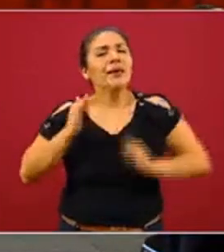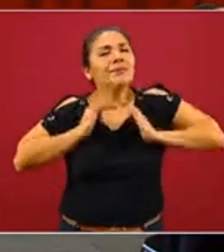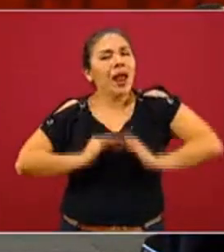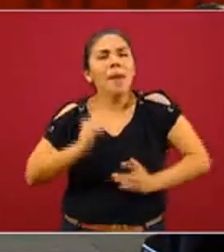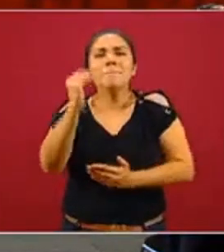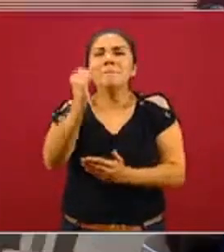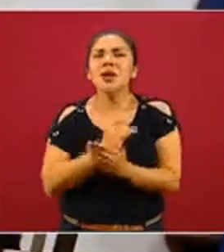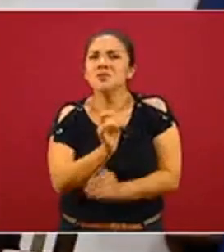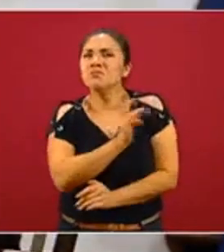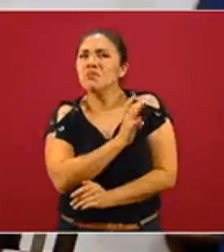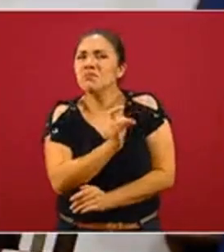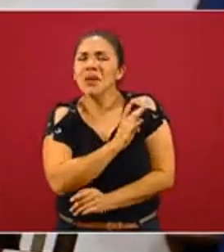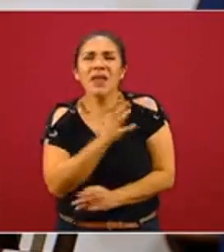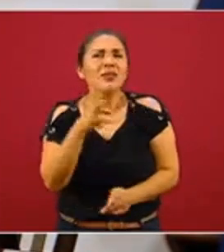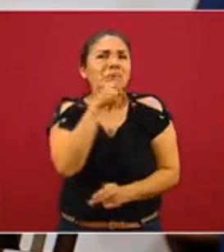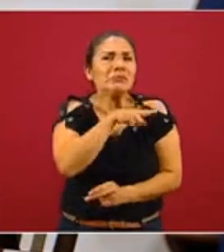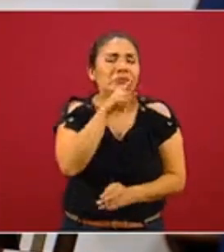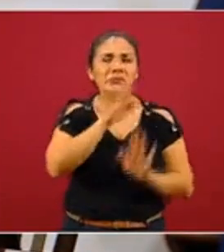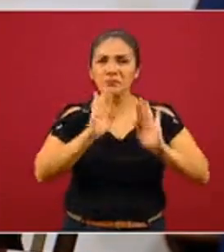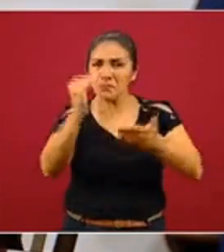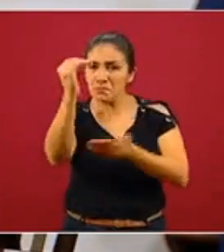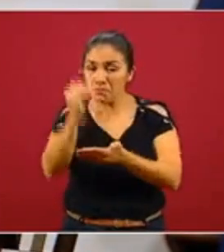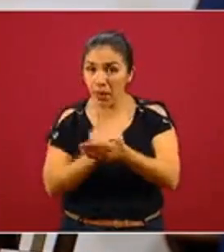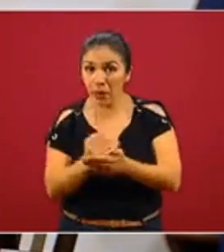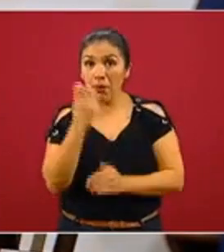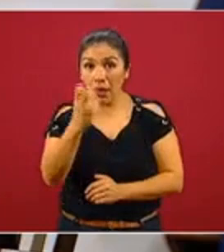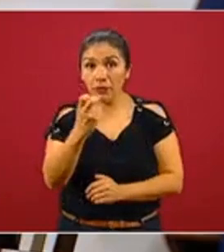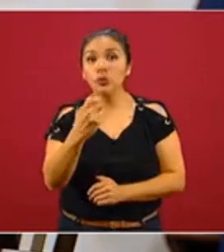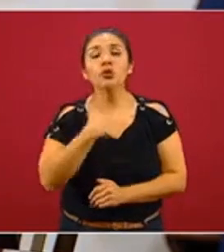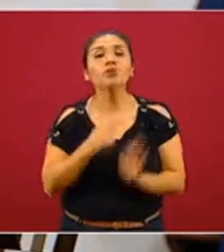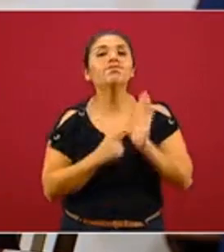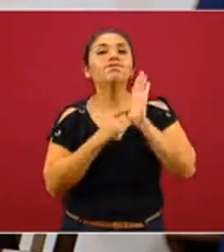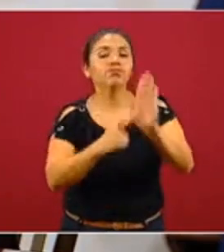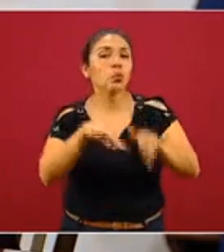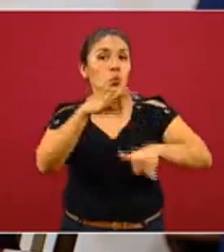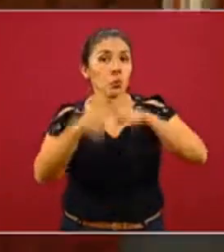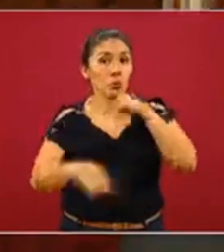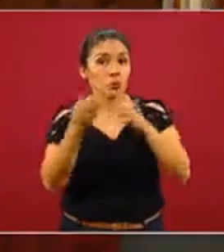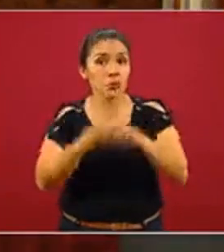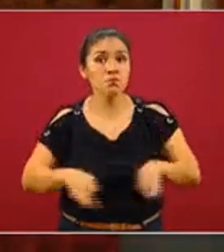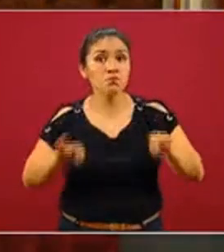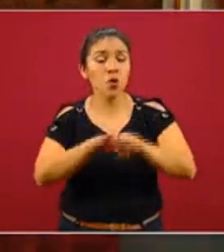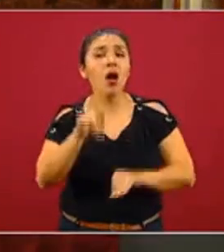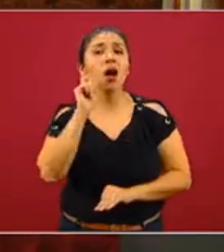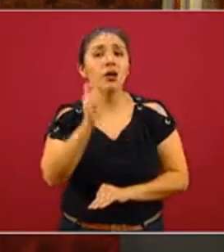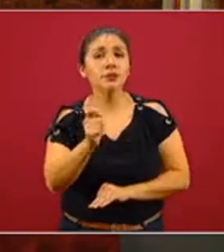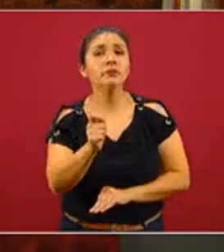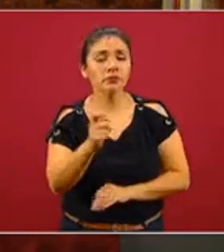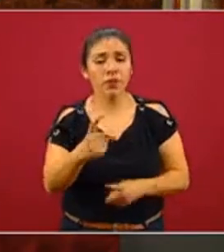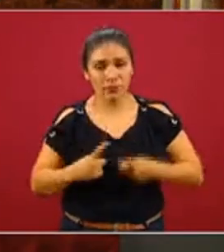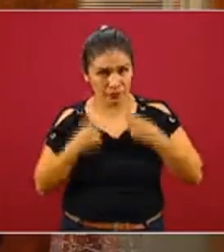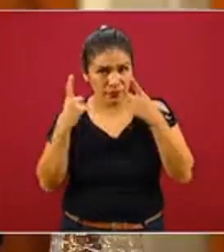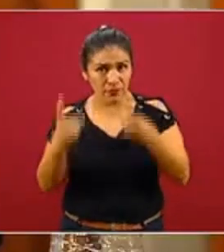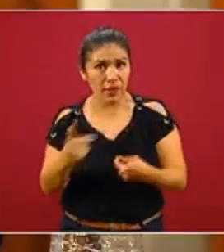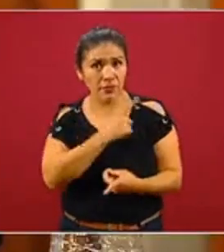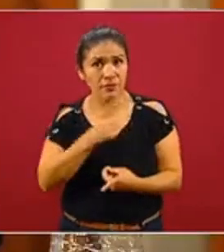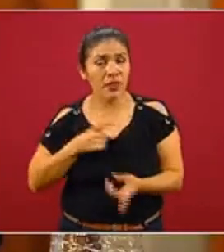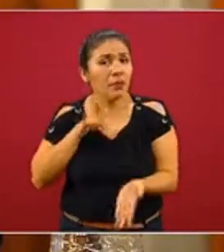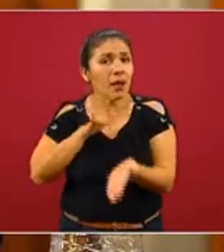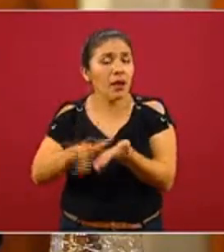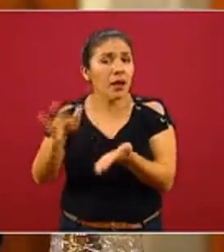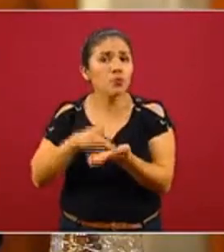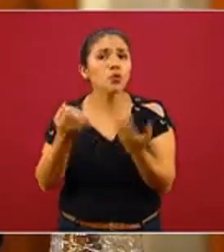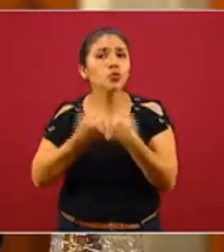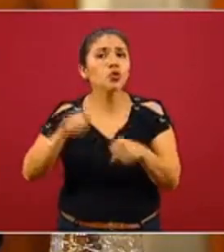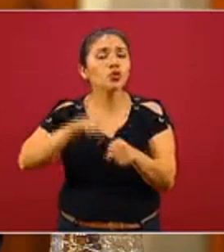la ansiedad. Por lo que quiero resaltar como último punto la importancia de proporcionar apoyos sociales